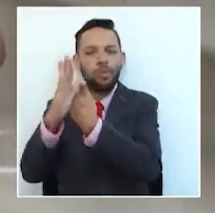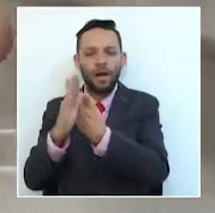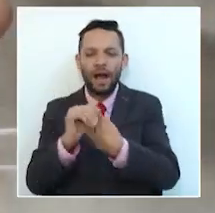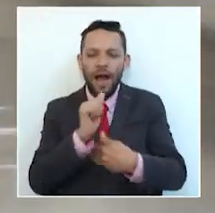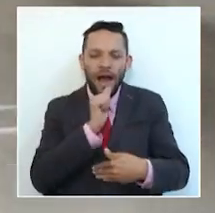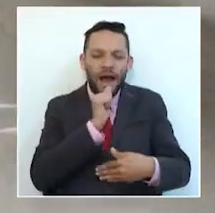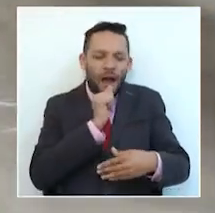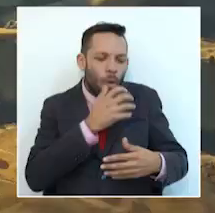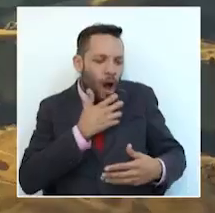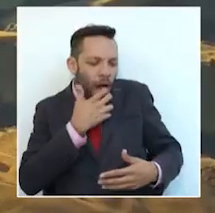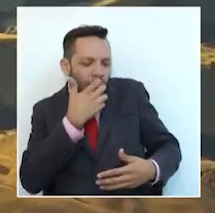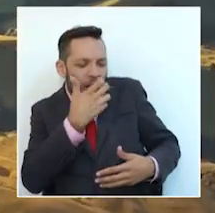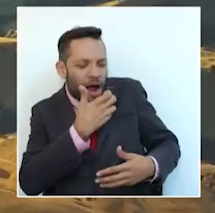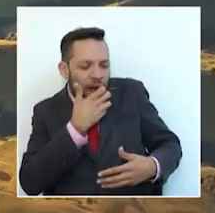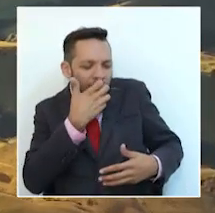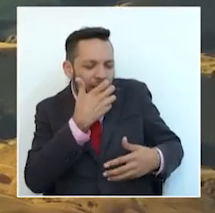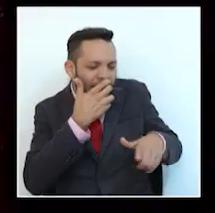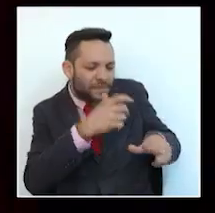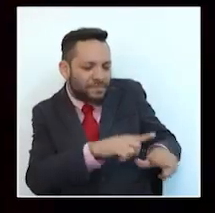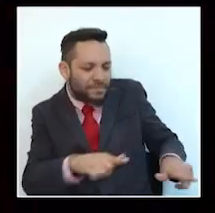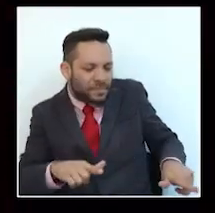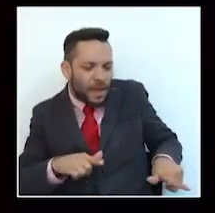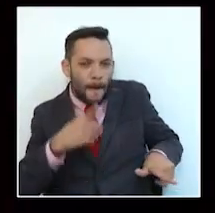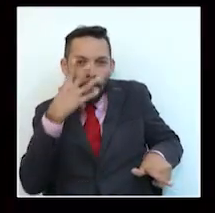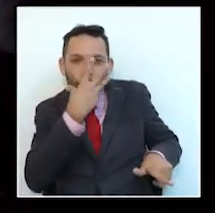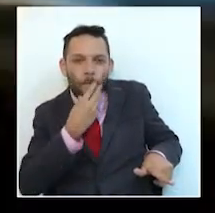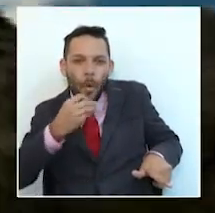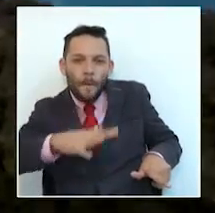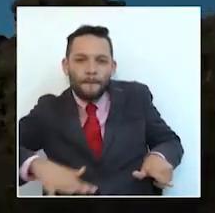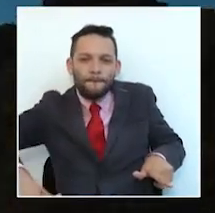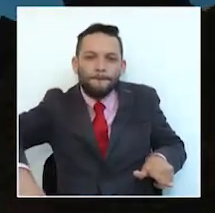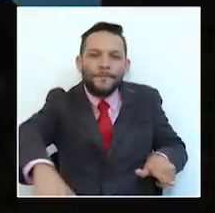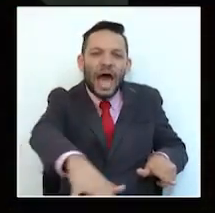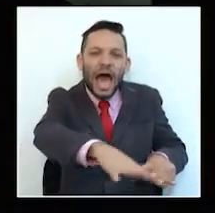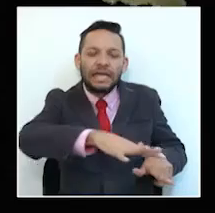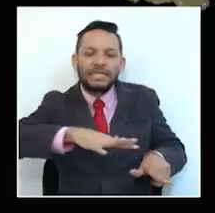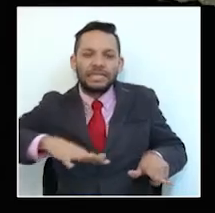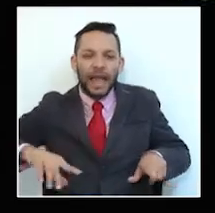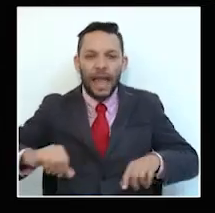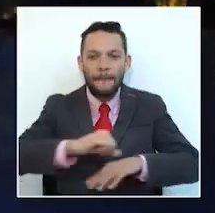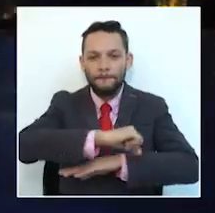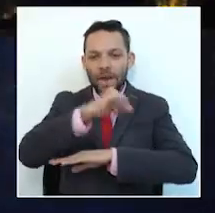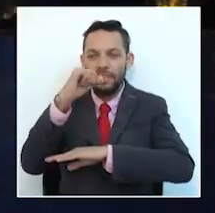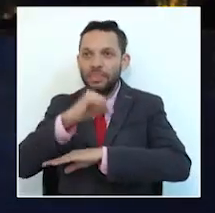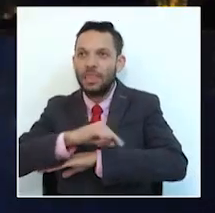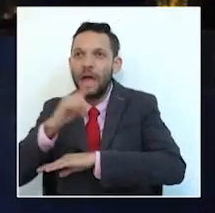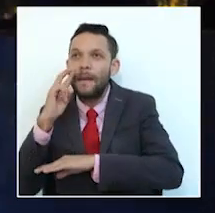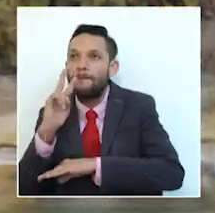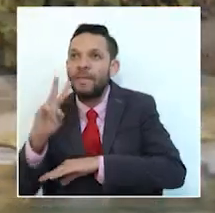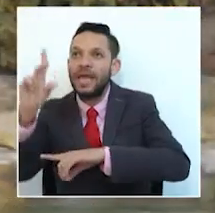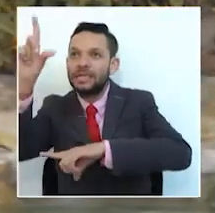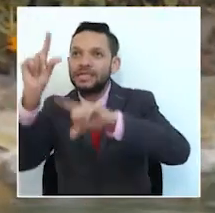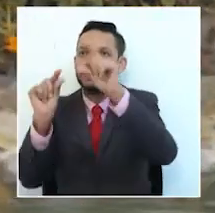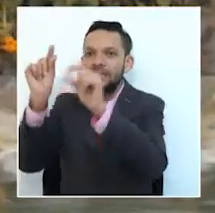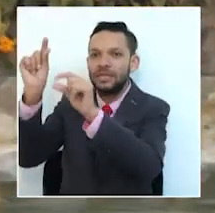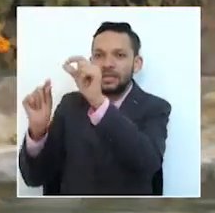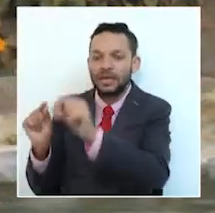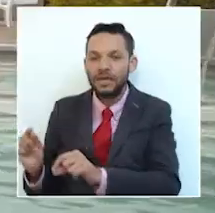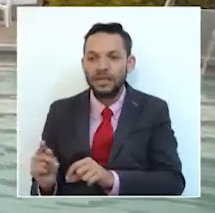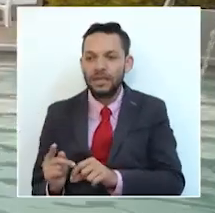termales soy paisaje soy ventana de estrellas soy hermana y vecina de